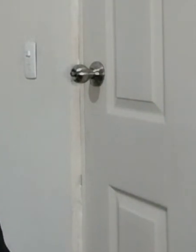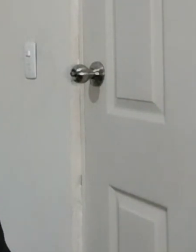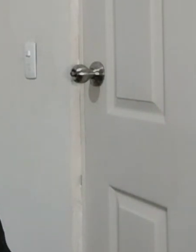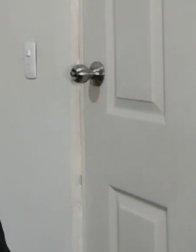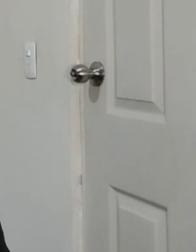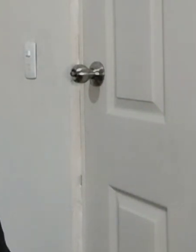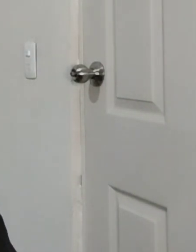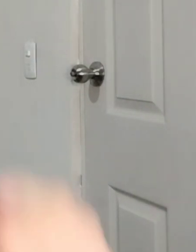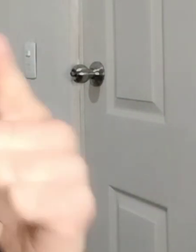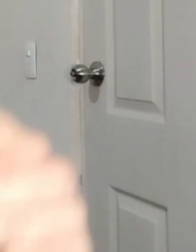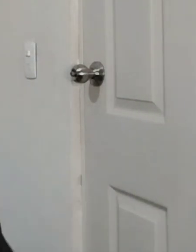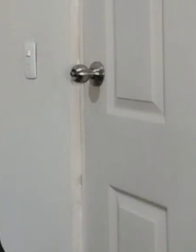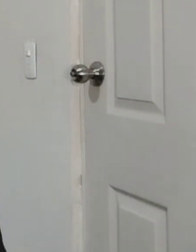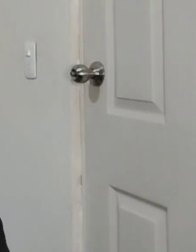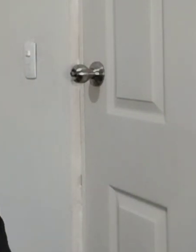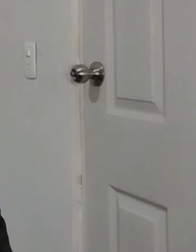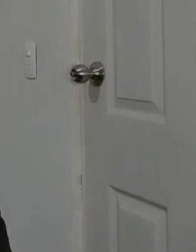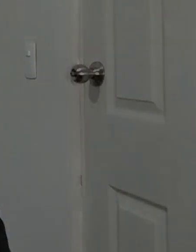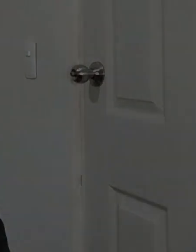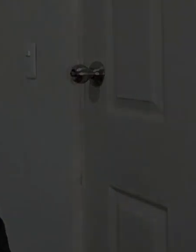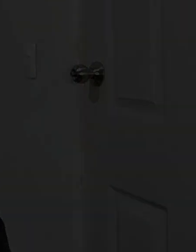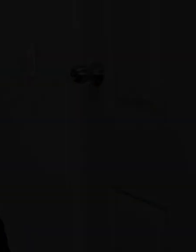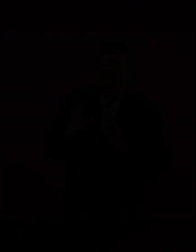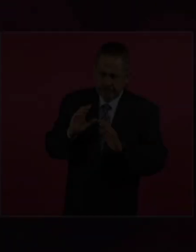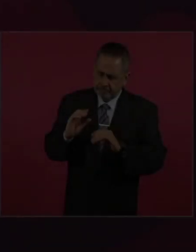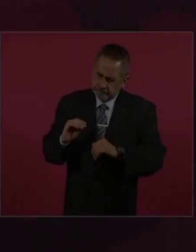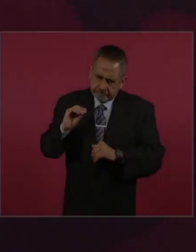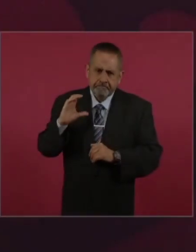por mucho tiempo. Escuchemos lo que dijo.